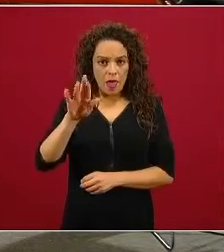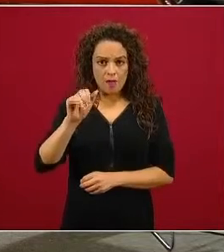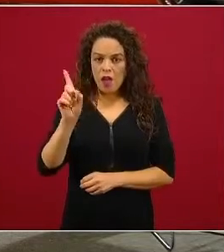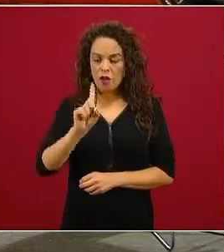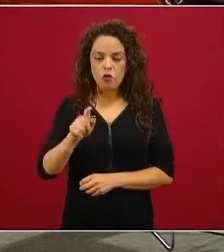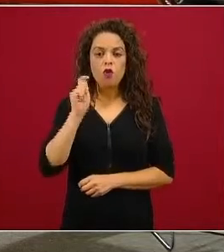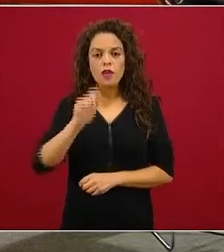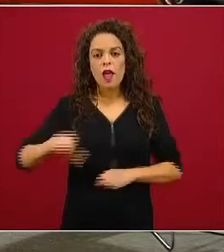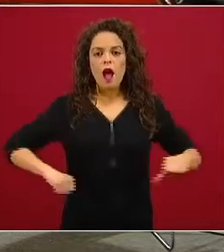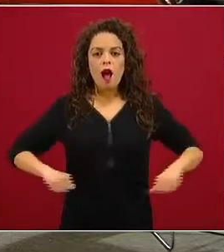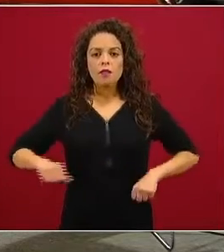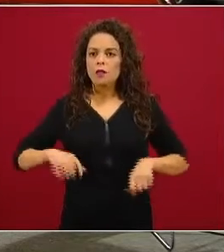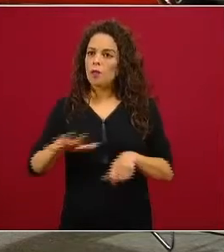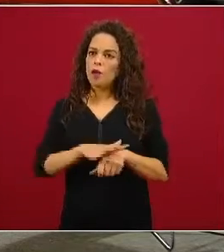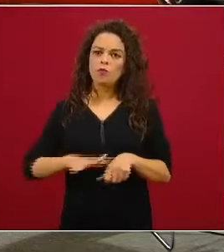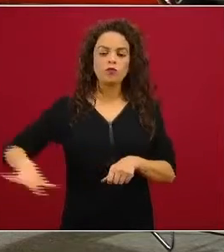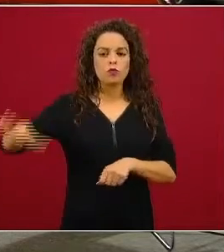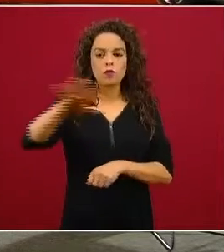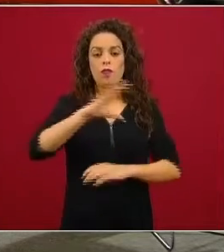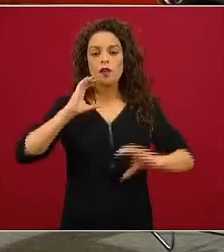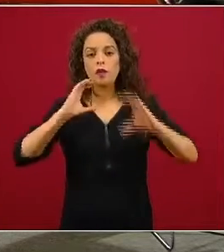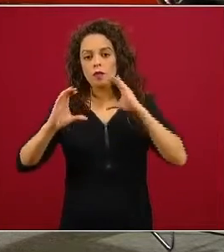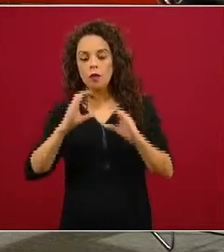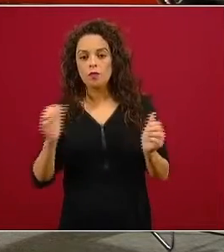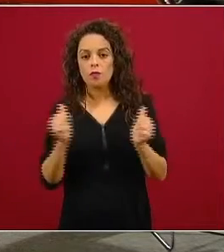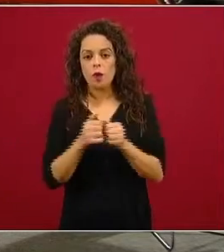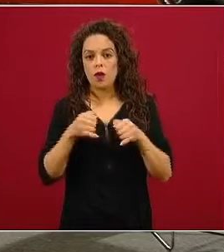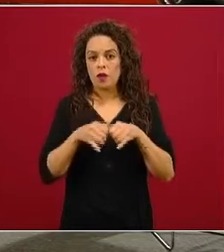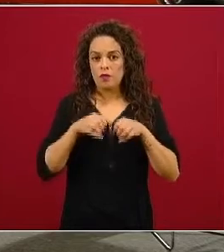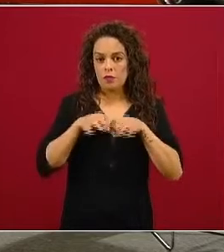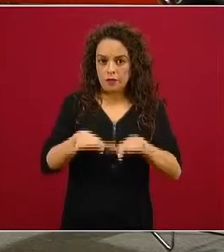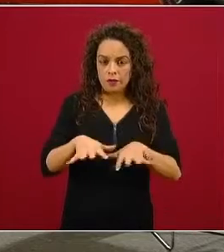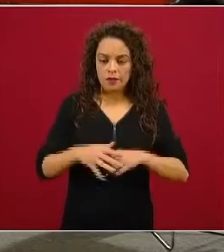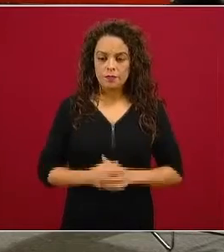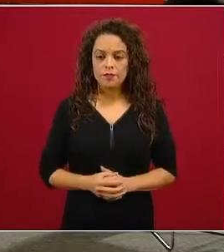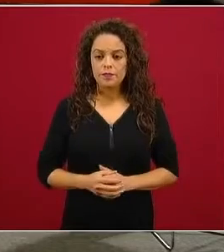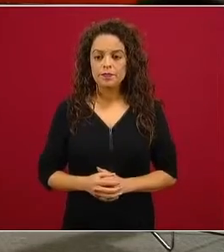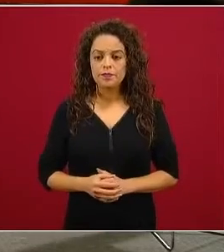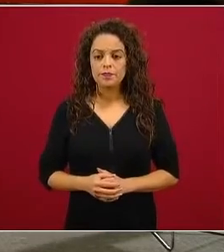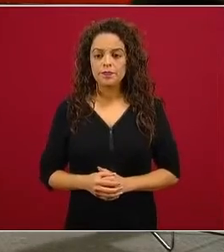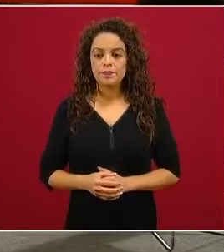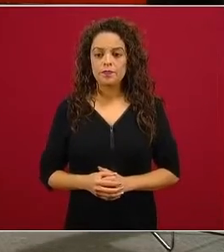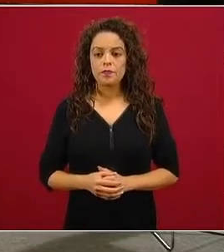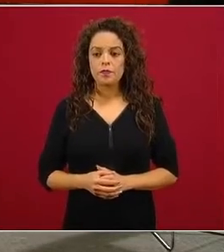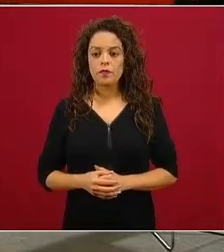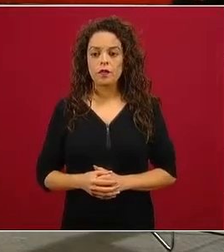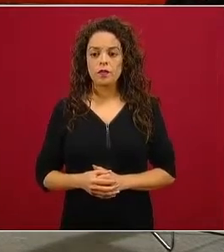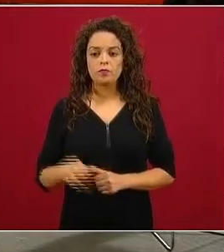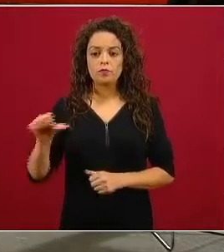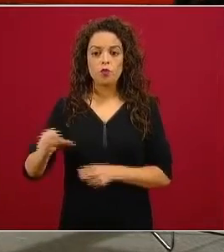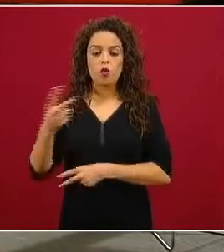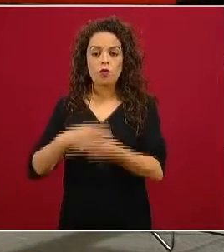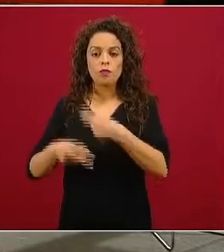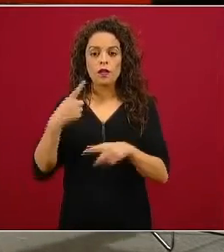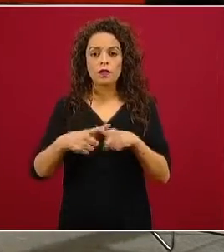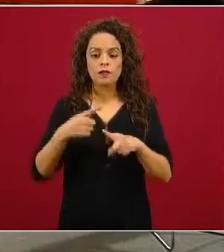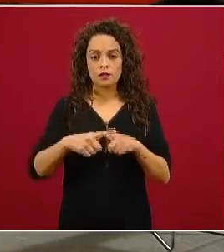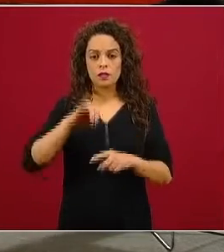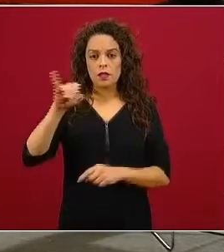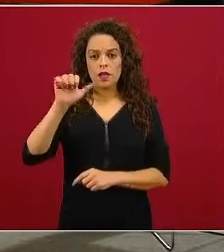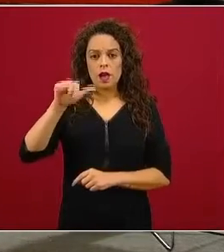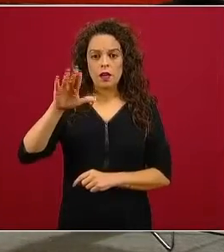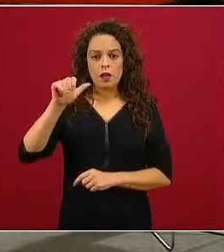presentaré yo mismo y después un elemento que es no solo relacionado con COVID